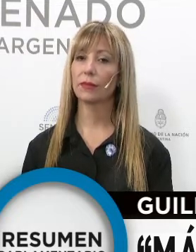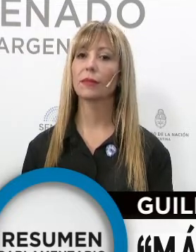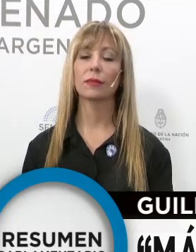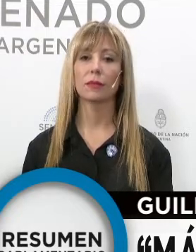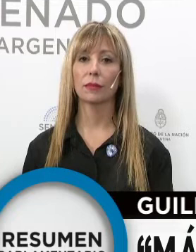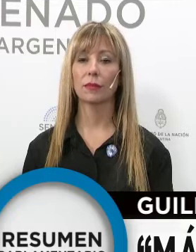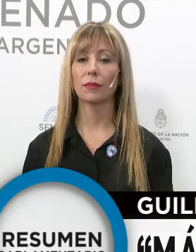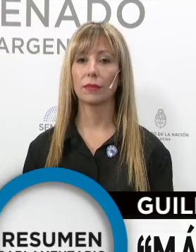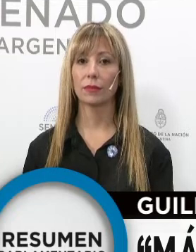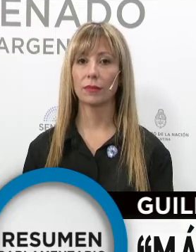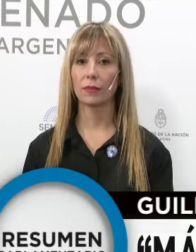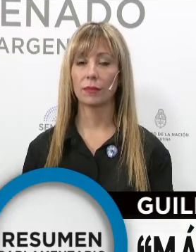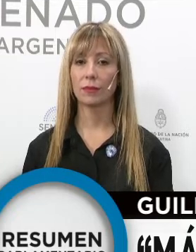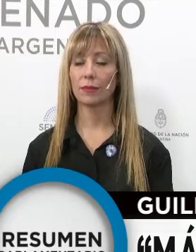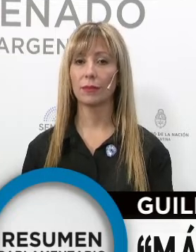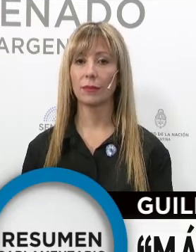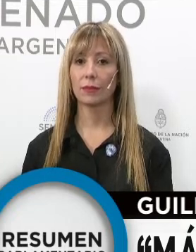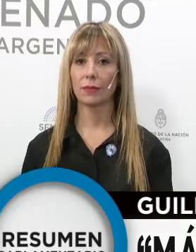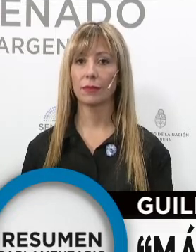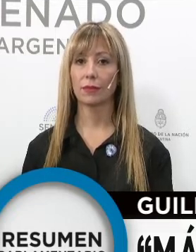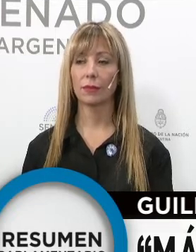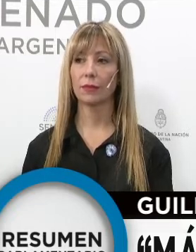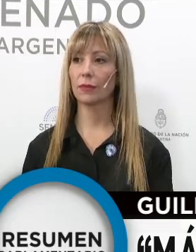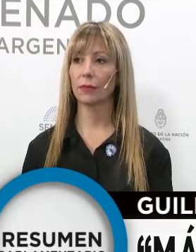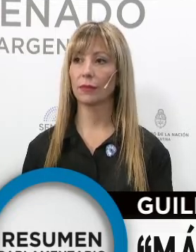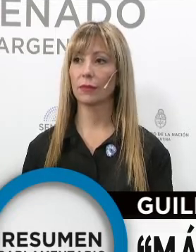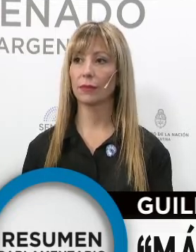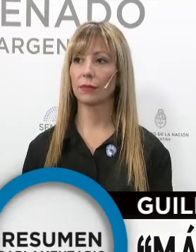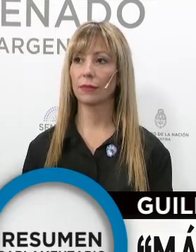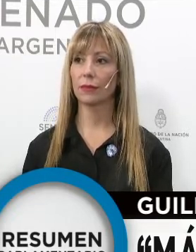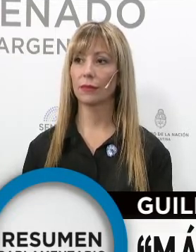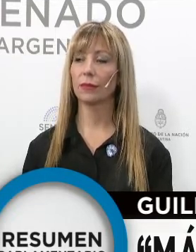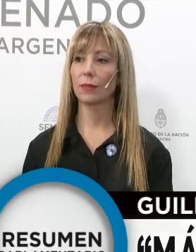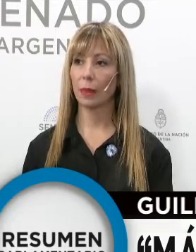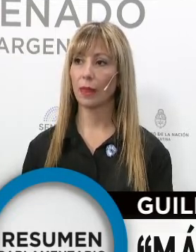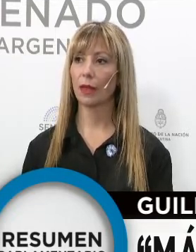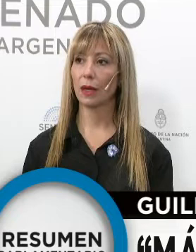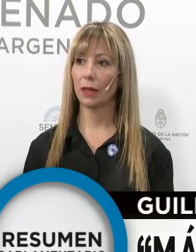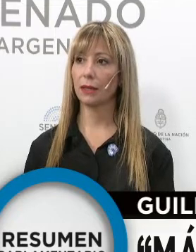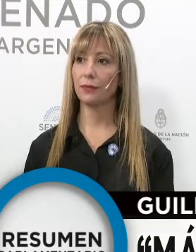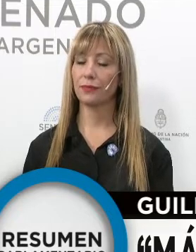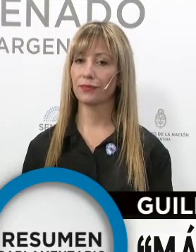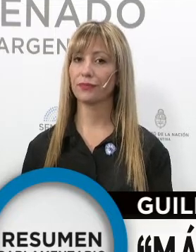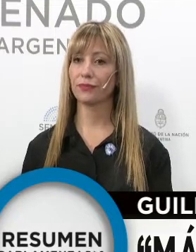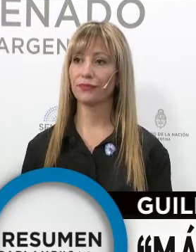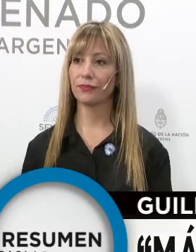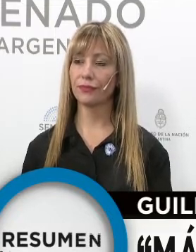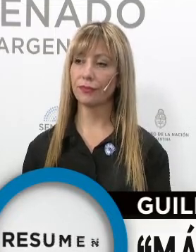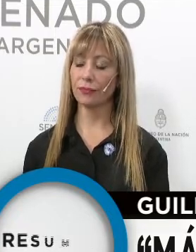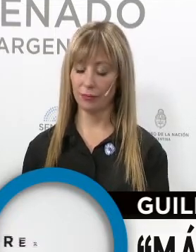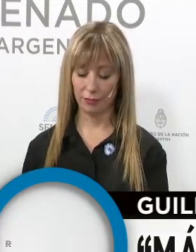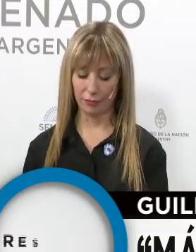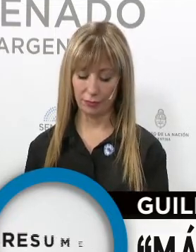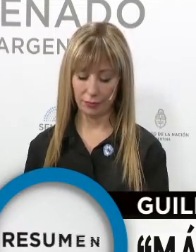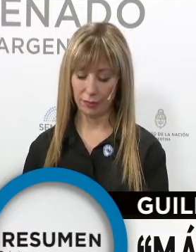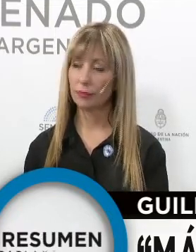que está alejada y que no te resuelve un tema de tenencia de hijos cuando se producen conflictos internacionales. Han sido tapas